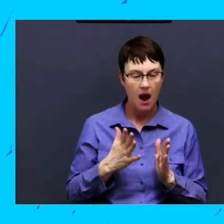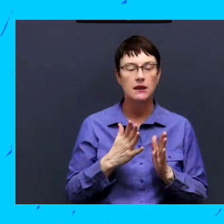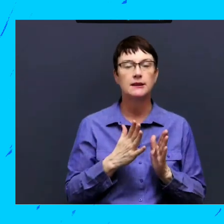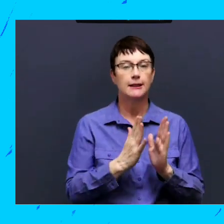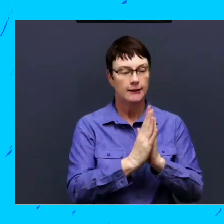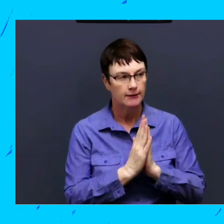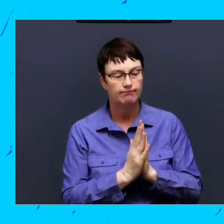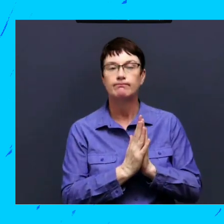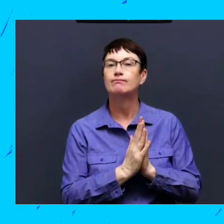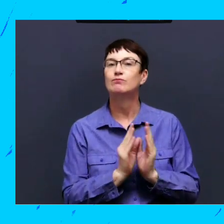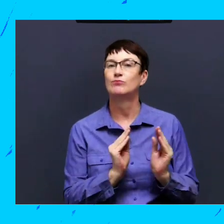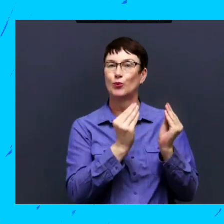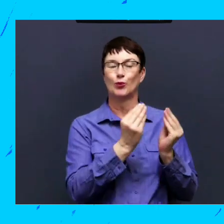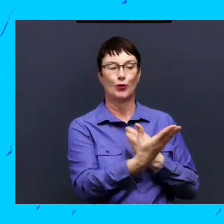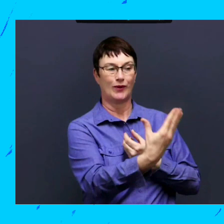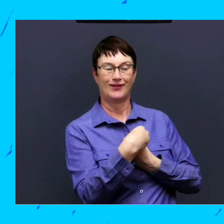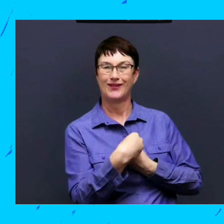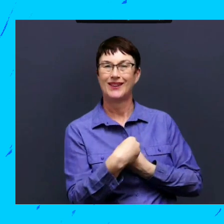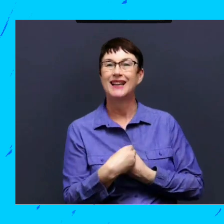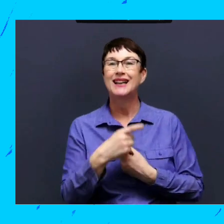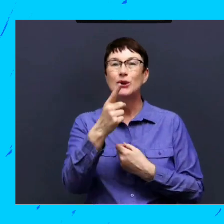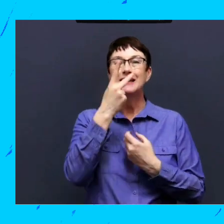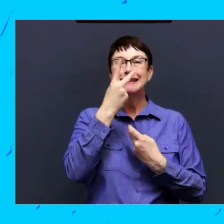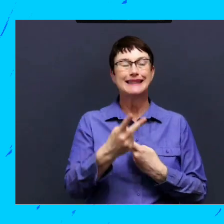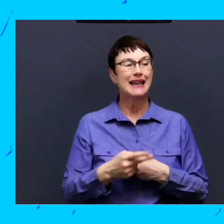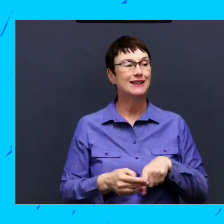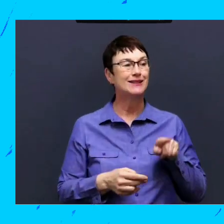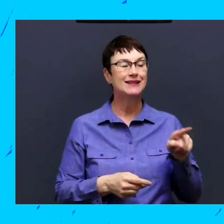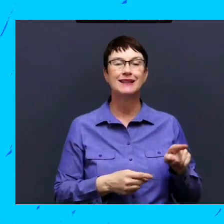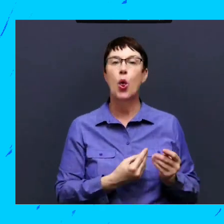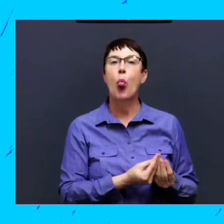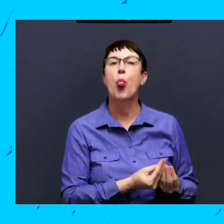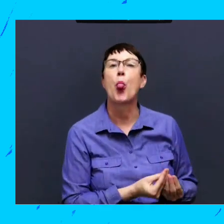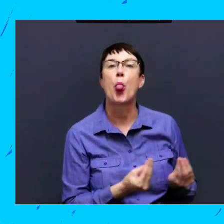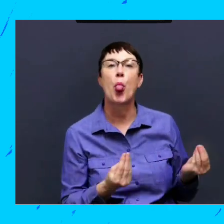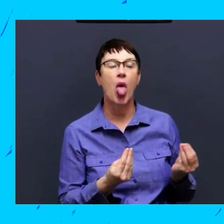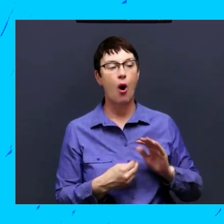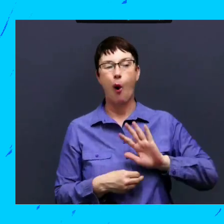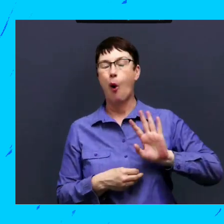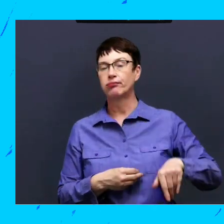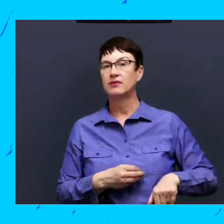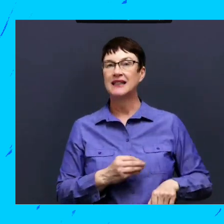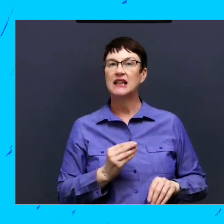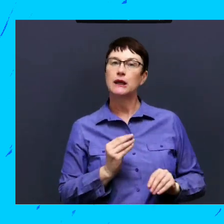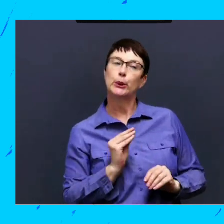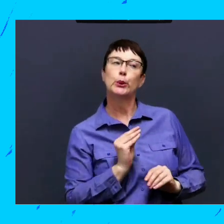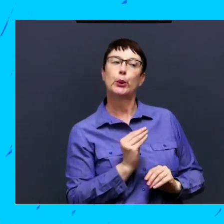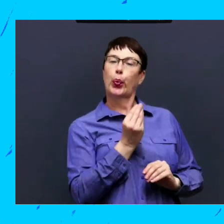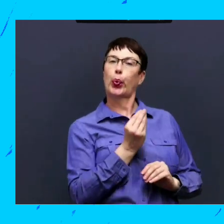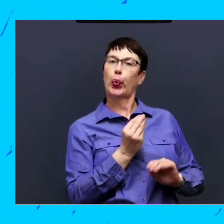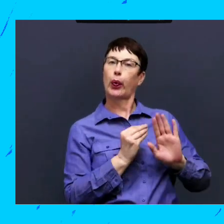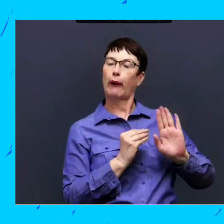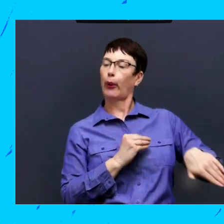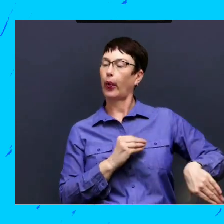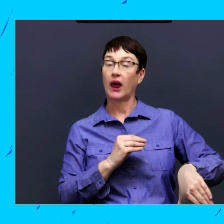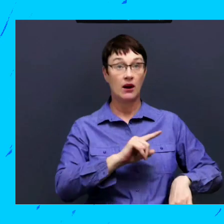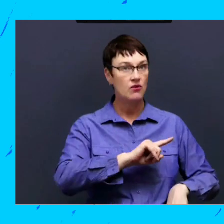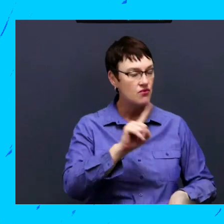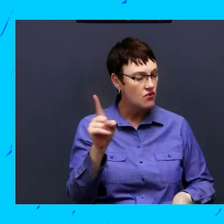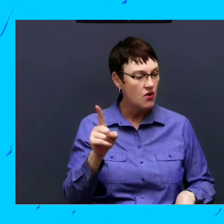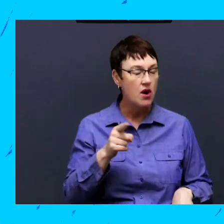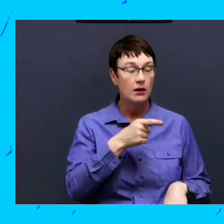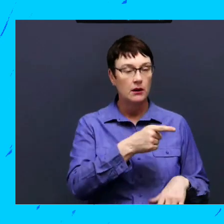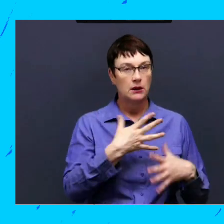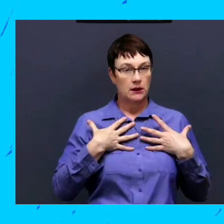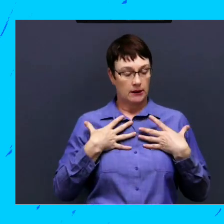los adolescentes no son solamente jóvenes adultos o niños más viejos. El bienestar es más